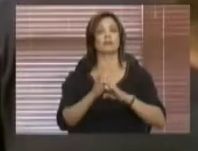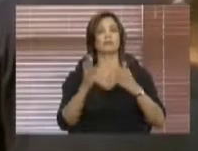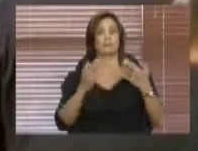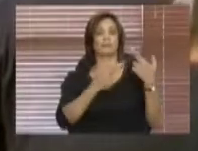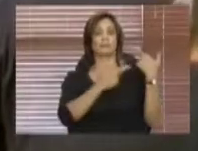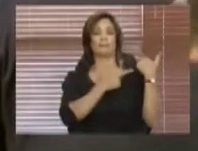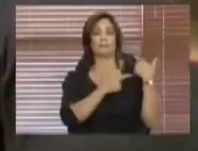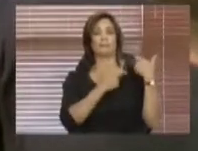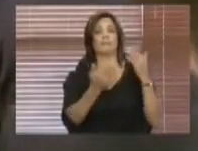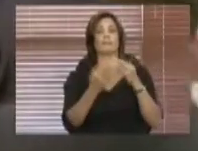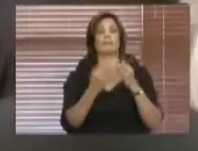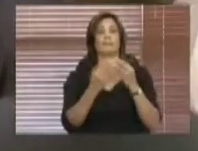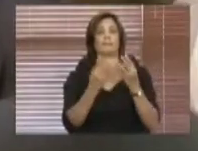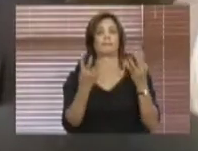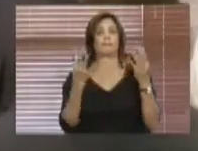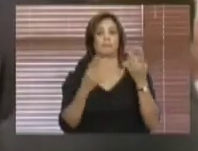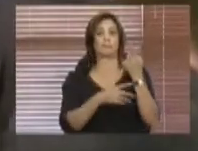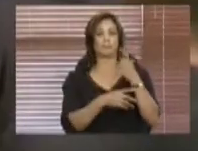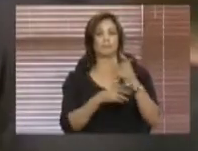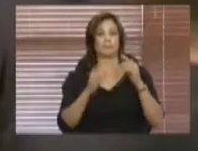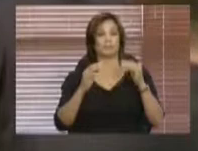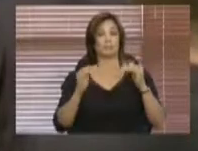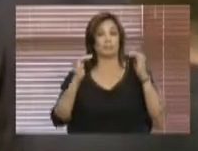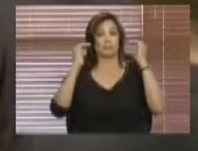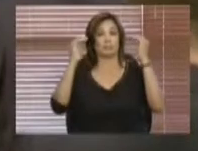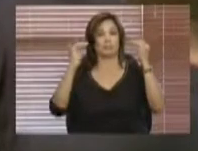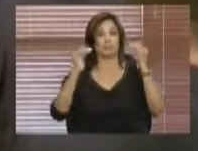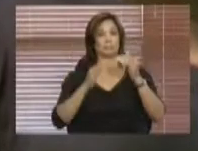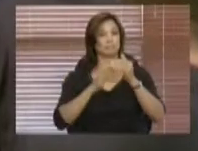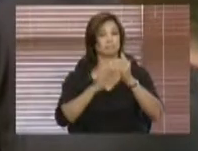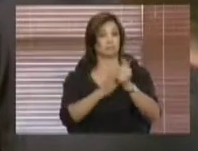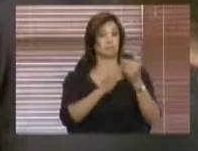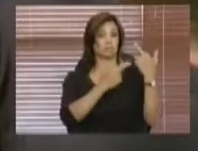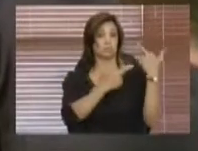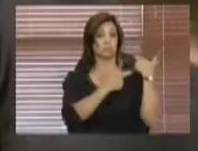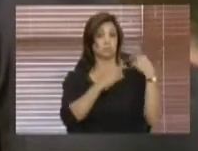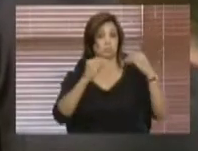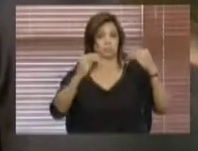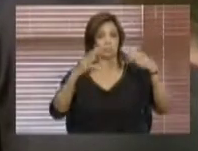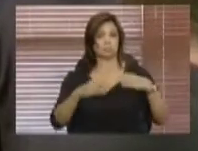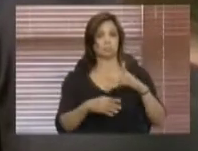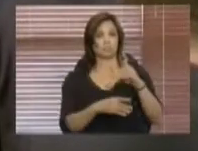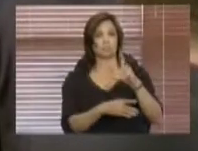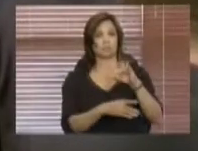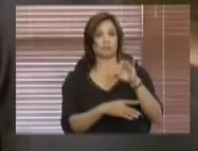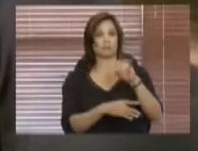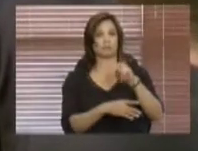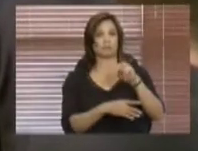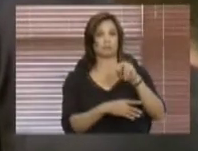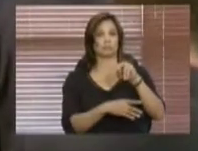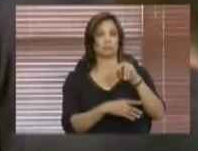cargo del coro de nuestra Alta Corte, dirigido por el maestro Diony Fernández.